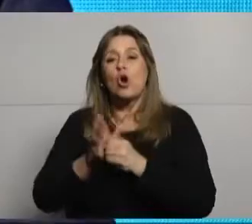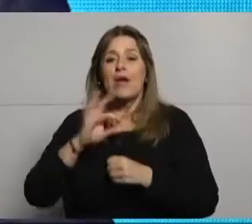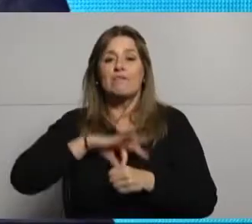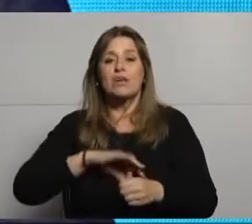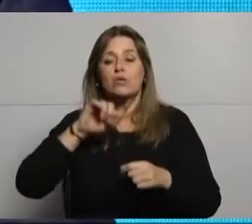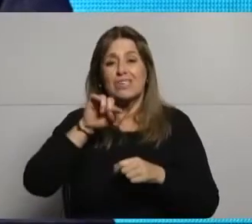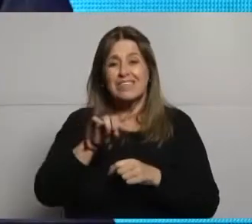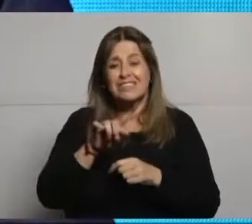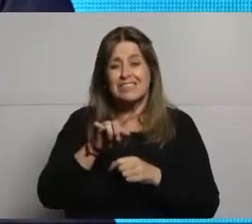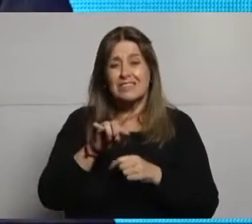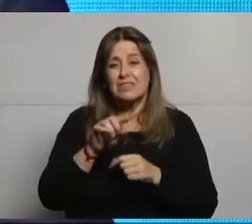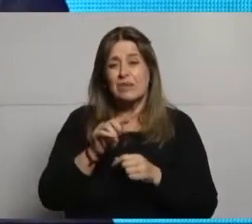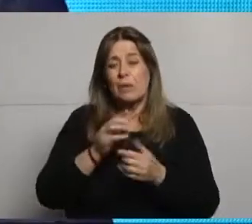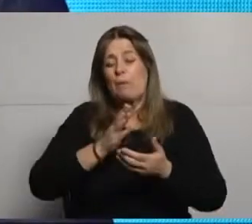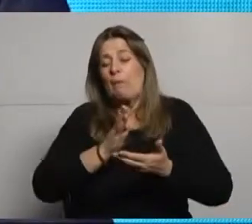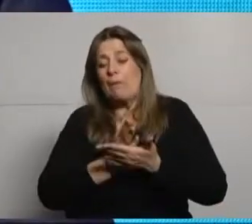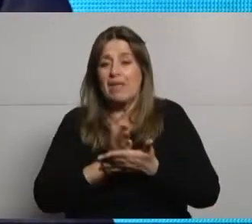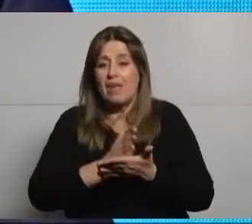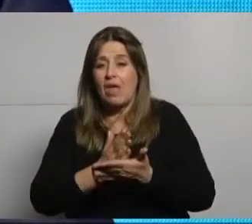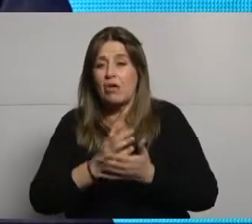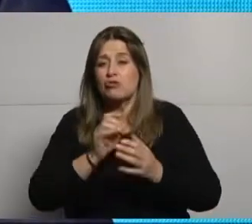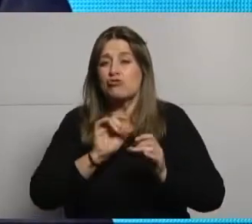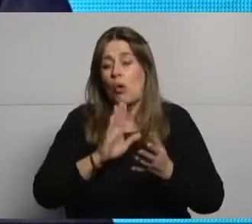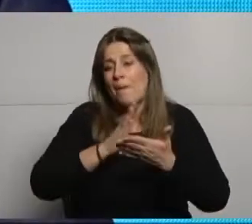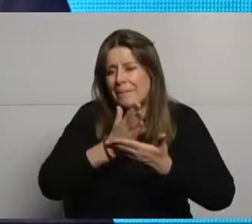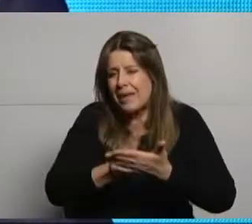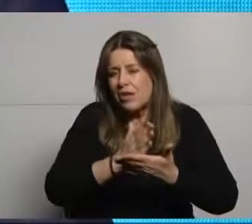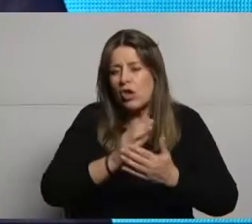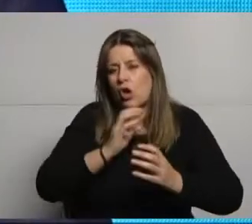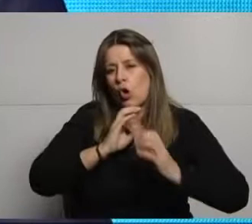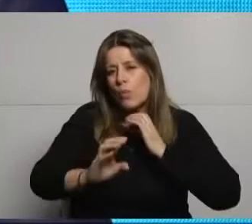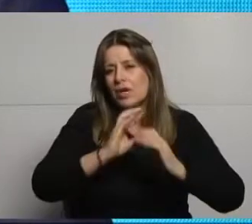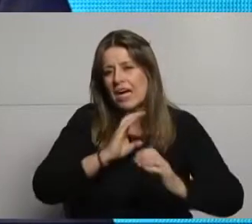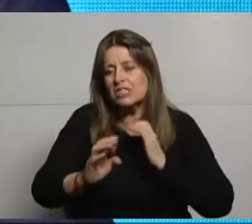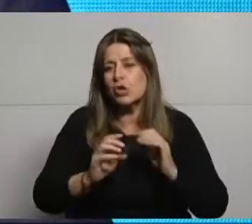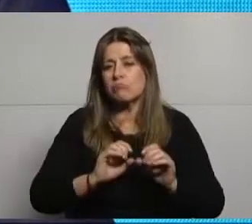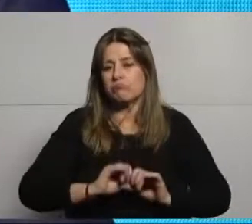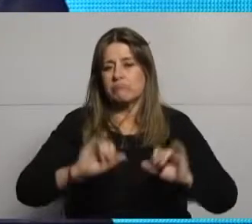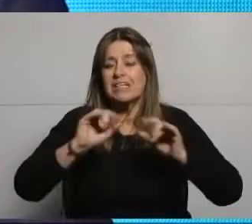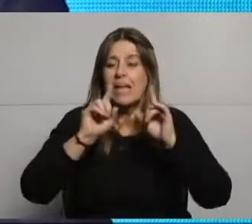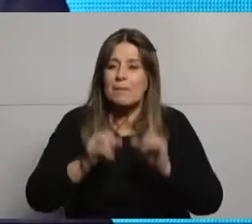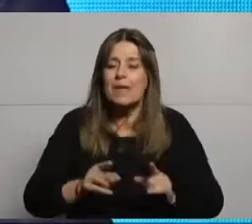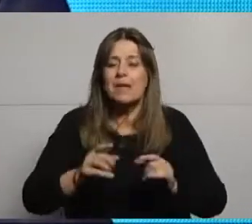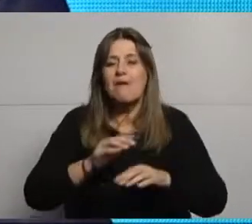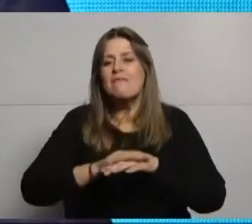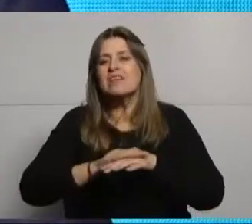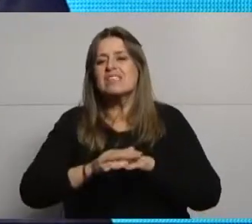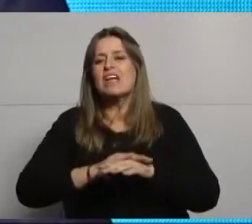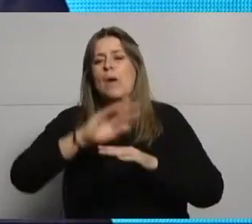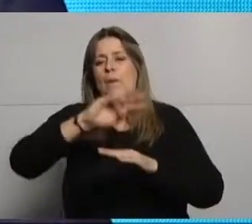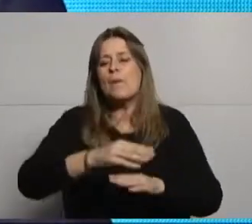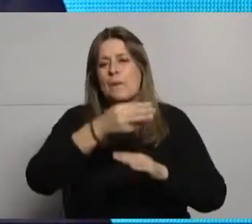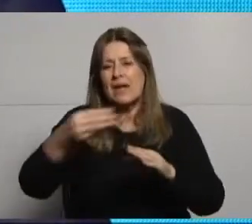está mediado no solo por los medios tradicionales de comunicación, como siempre ha sido así, sino por básicamente las